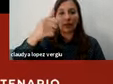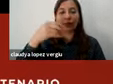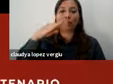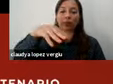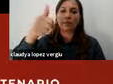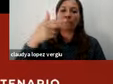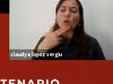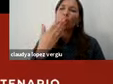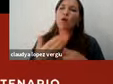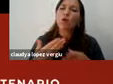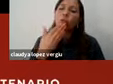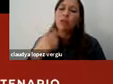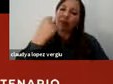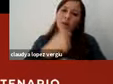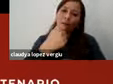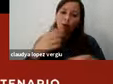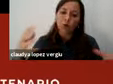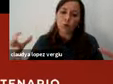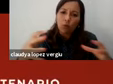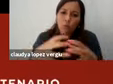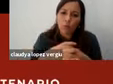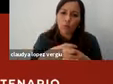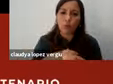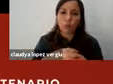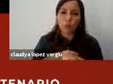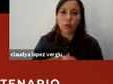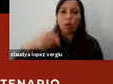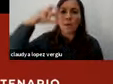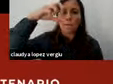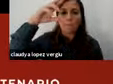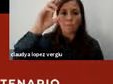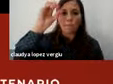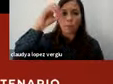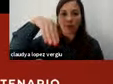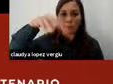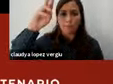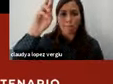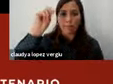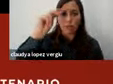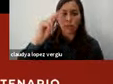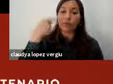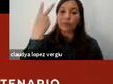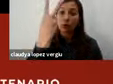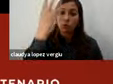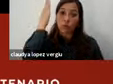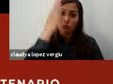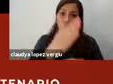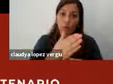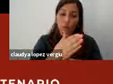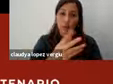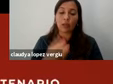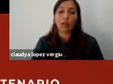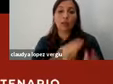del trabajo que se viene realizando en PROMPERÚ referente a este aspecto. El segundo punto a tratar estará a cargo